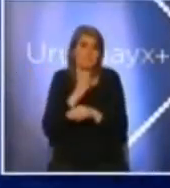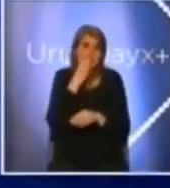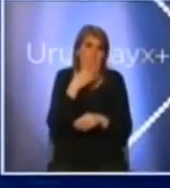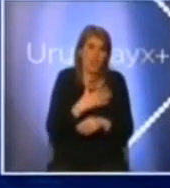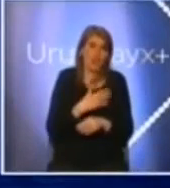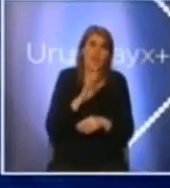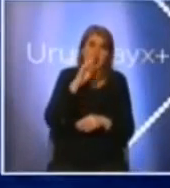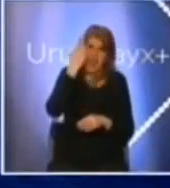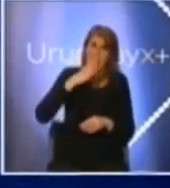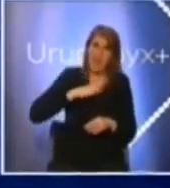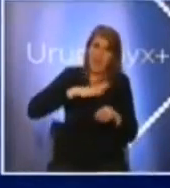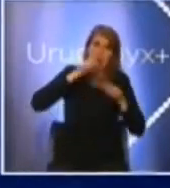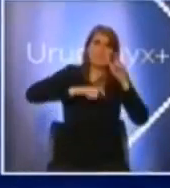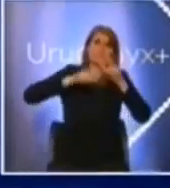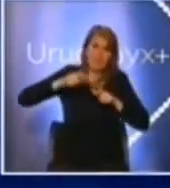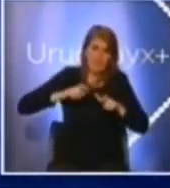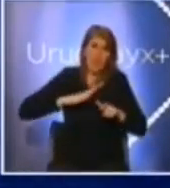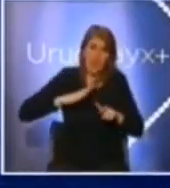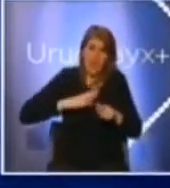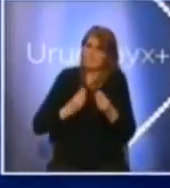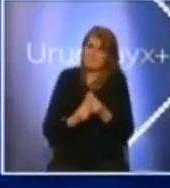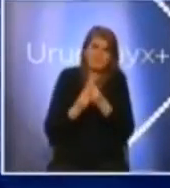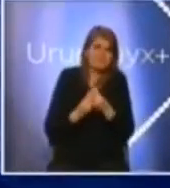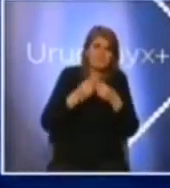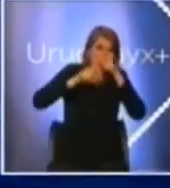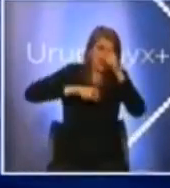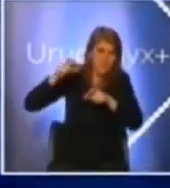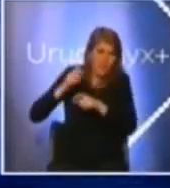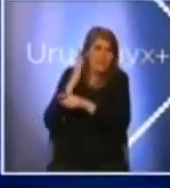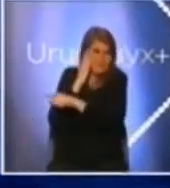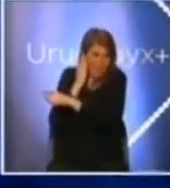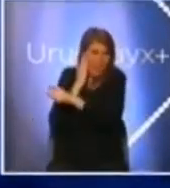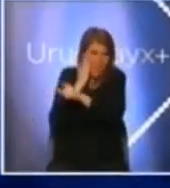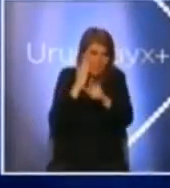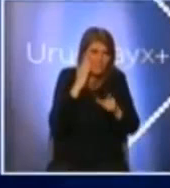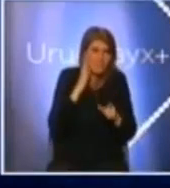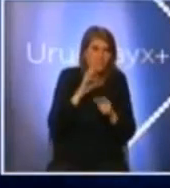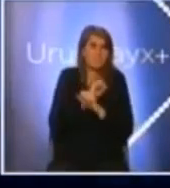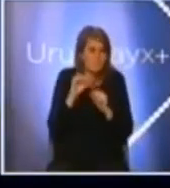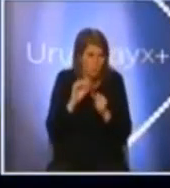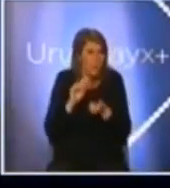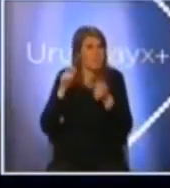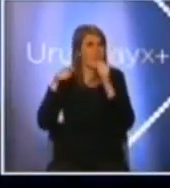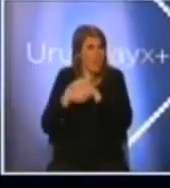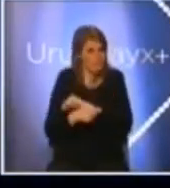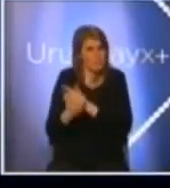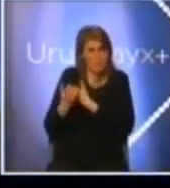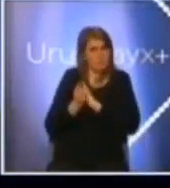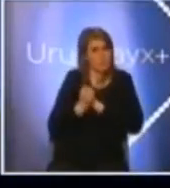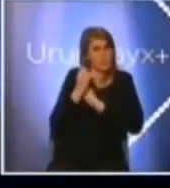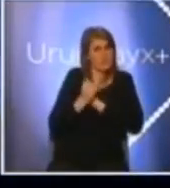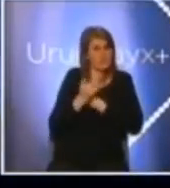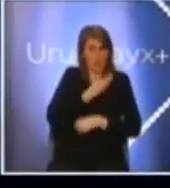gente capacitada, hay mucha gente capacitada para llevar adelante este cambio y desde el gobierno